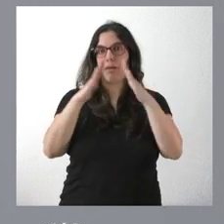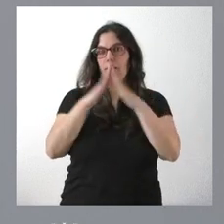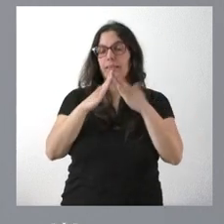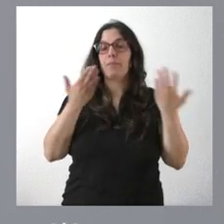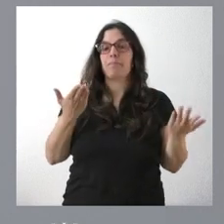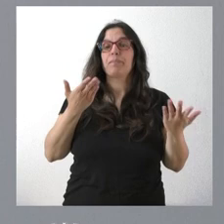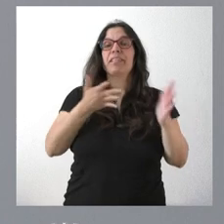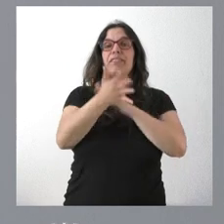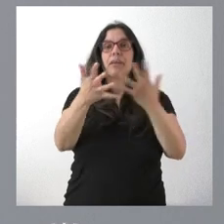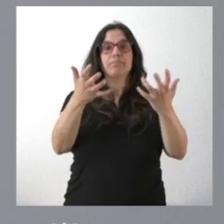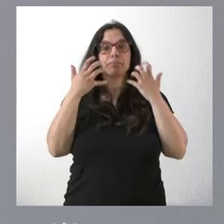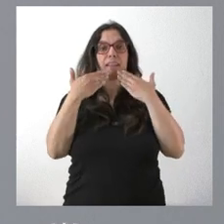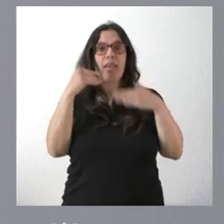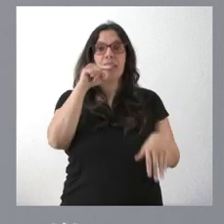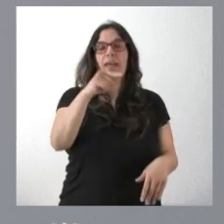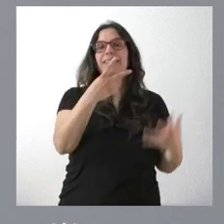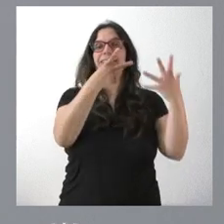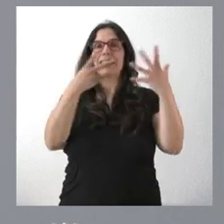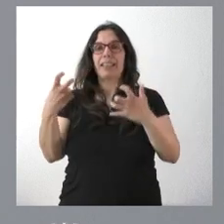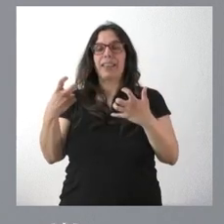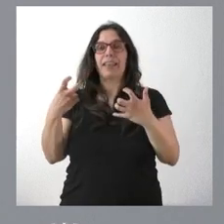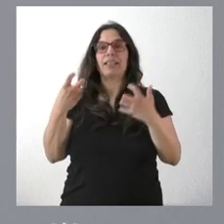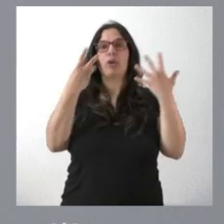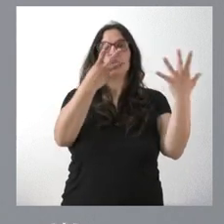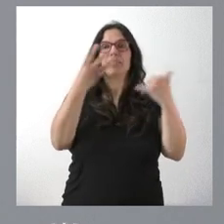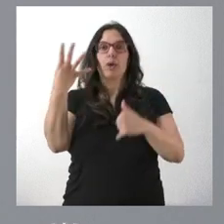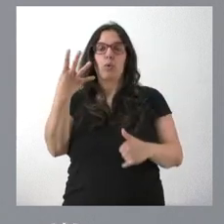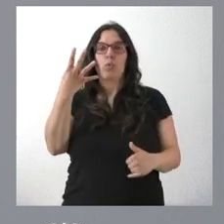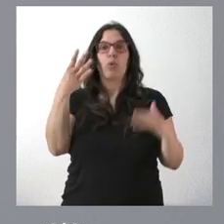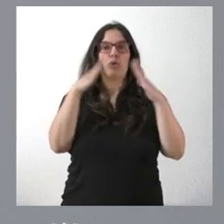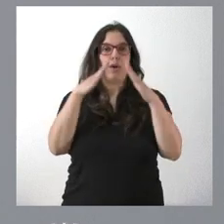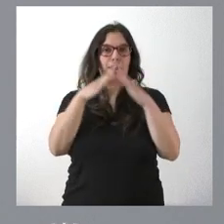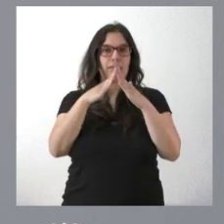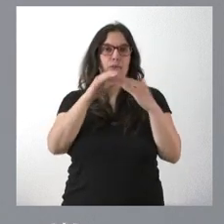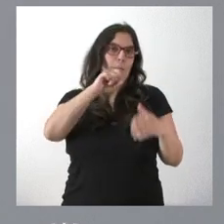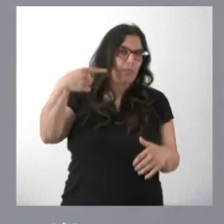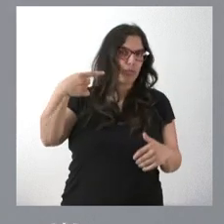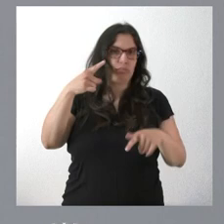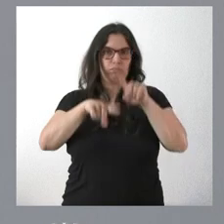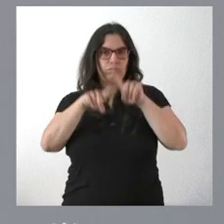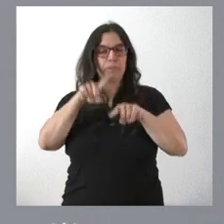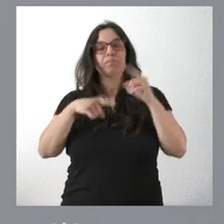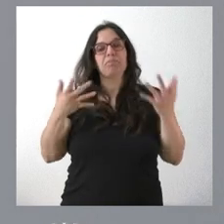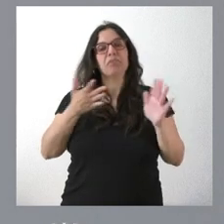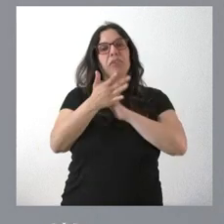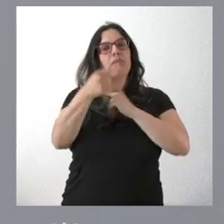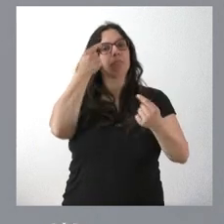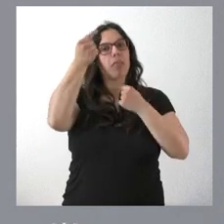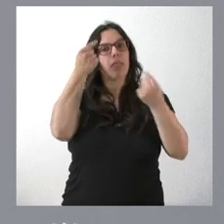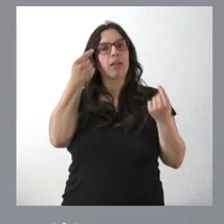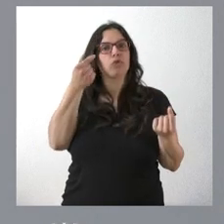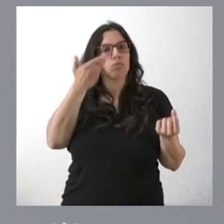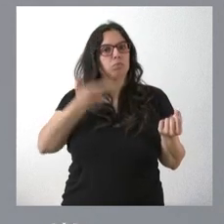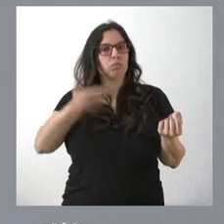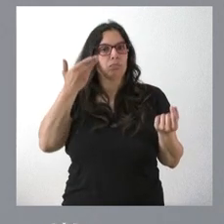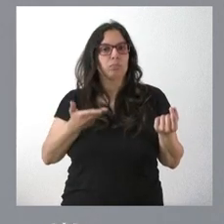van a beneficiar de esta actuación un total de 784 viviendas. Y, por tanto, es un dato a tener en cuenta